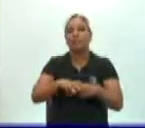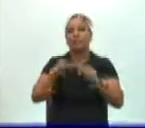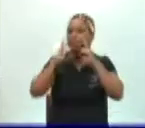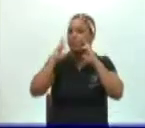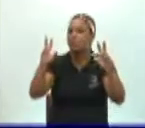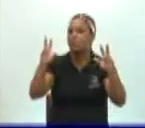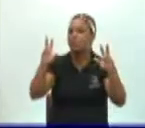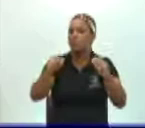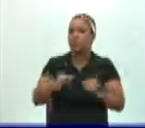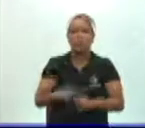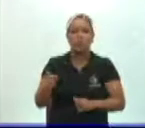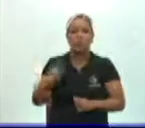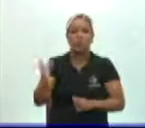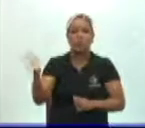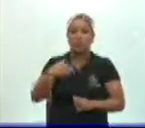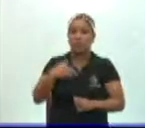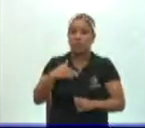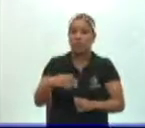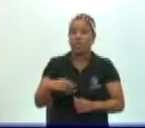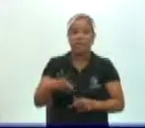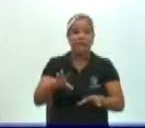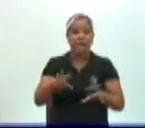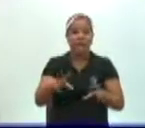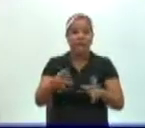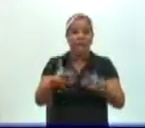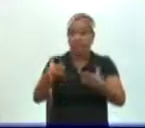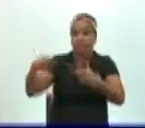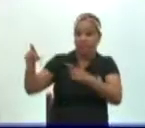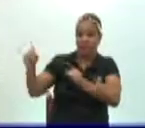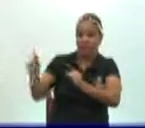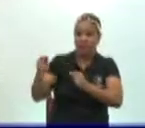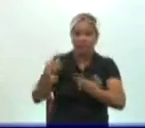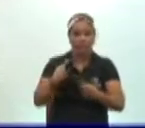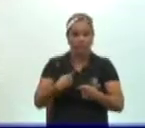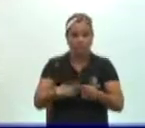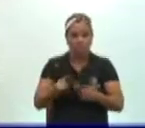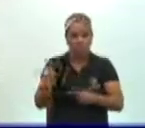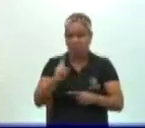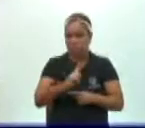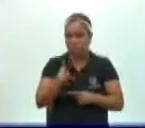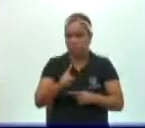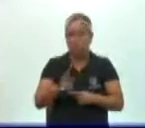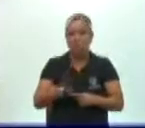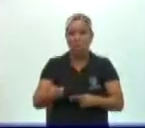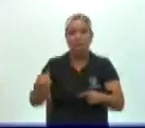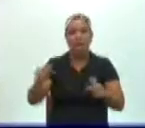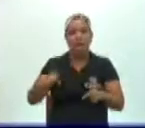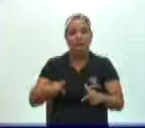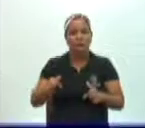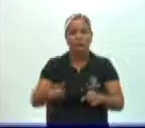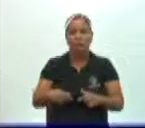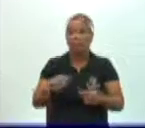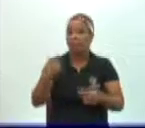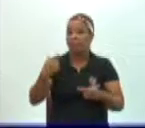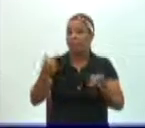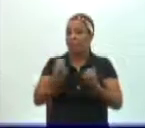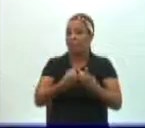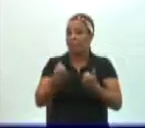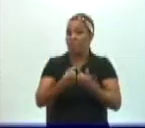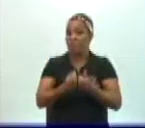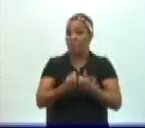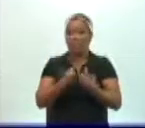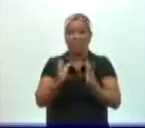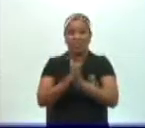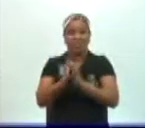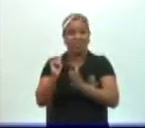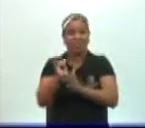no venir a llevarse, sino estar acá, porque además muchos estaban huyendo de los conflictos religiosos y otros conflictos que se estaban desarrollando por